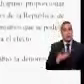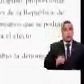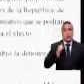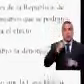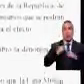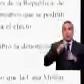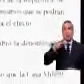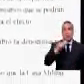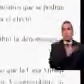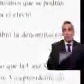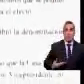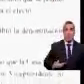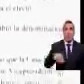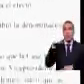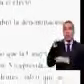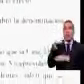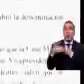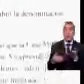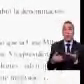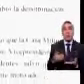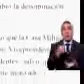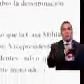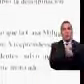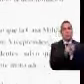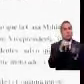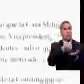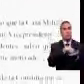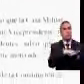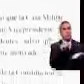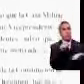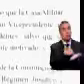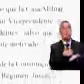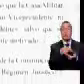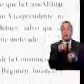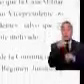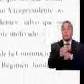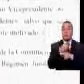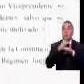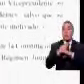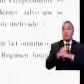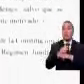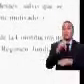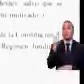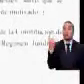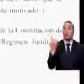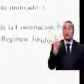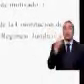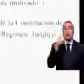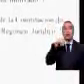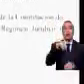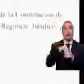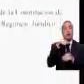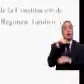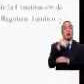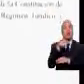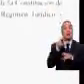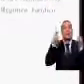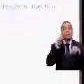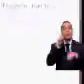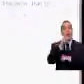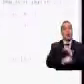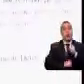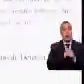y exvicepresidentes de Ecuador. El cambio estipula que se otorgará protección únicamente dentro del país por